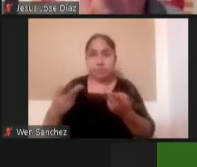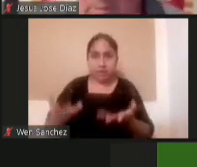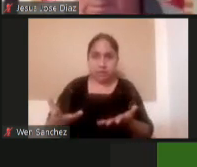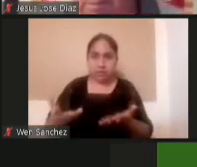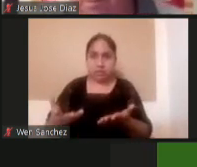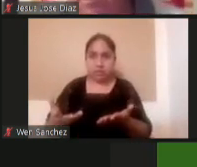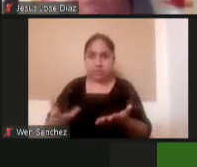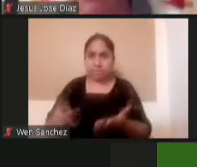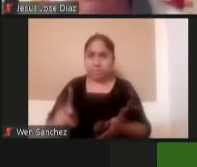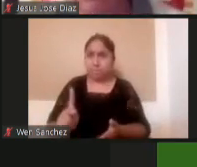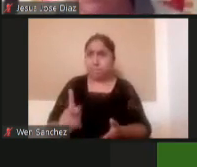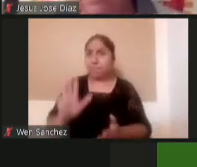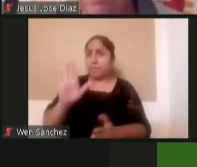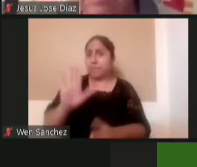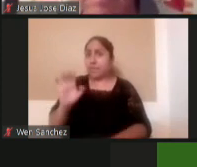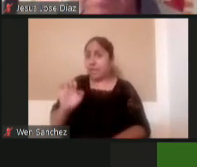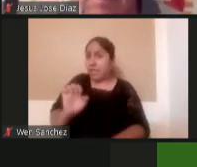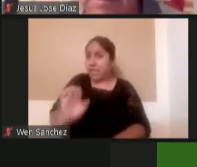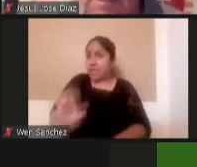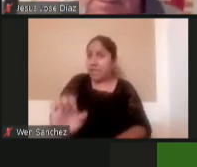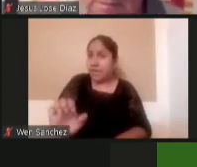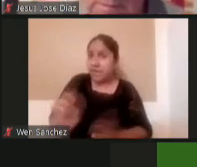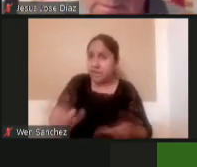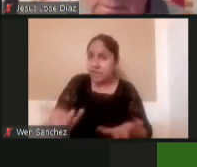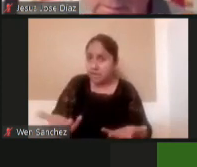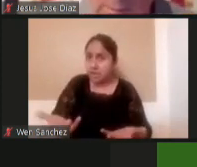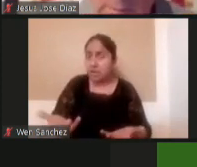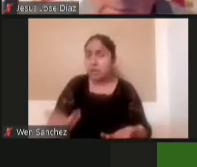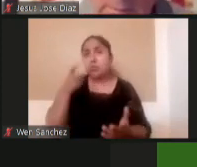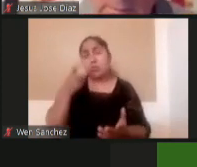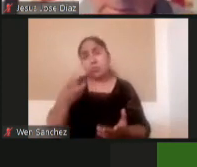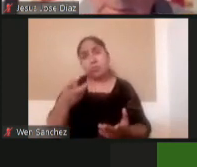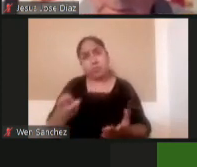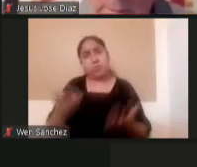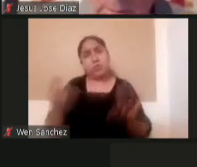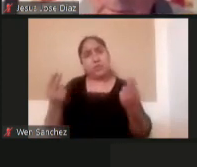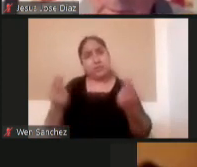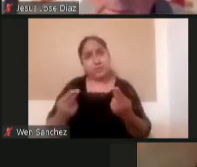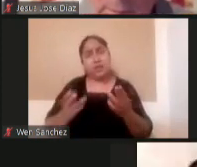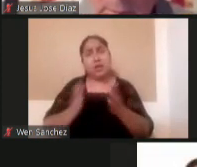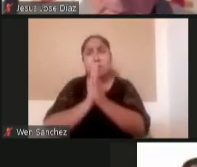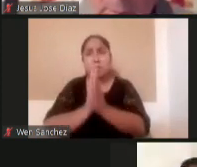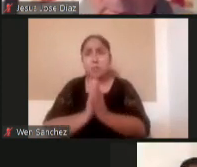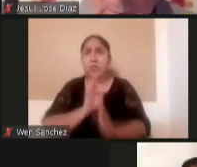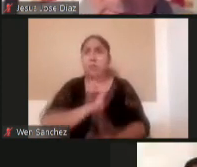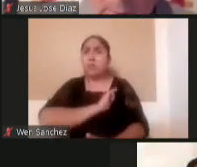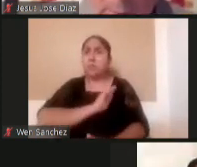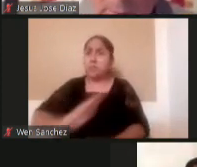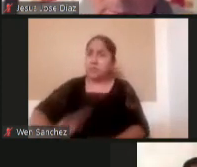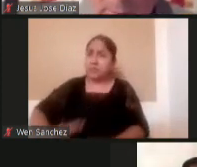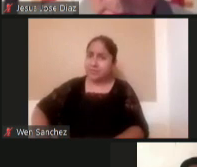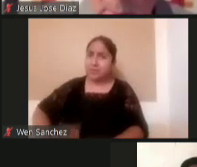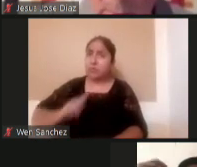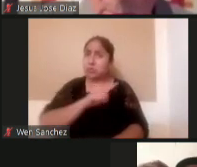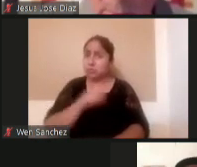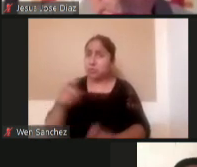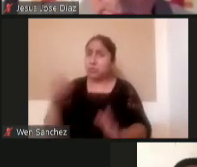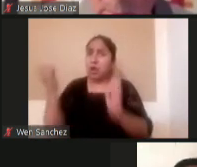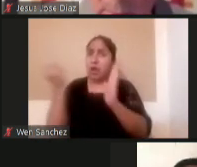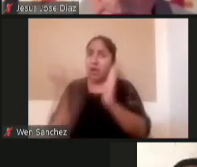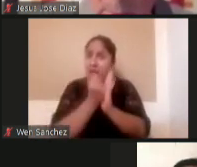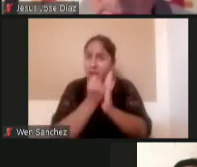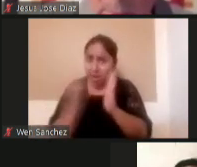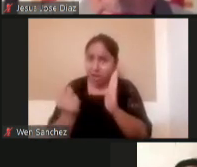equipado. Solicitamos respetuosamente al municipio que no se autoricen más fraccionamientos hasta en tanto no